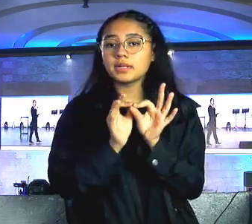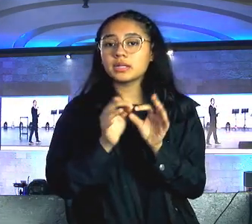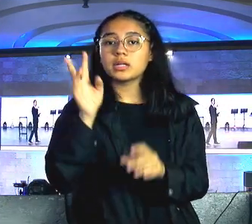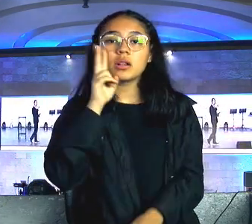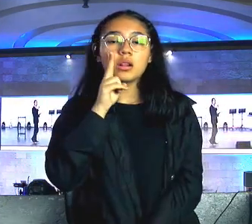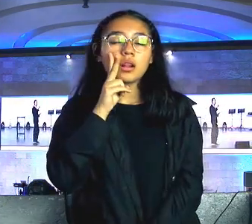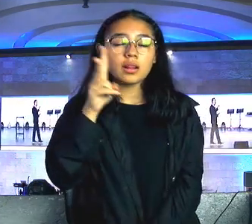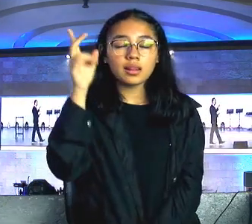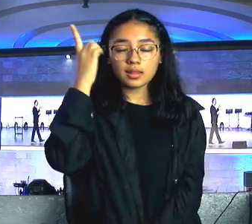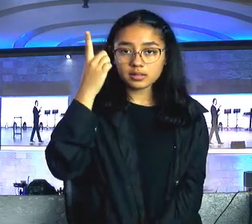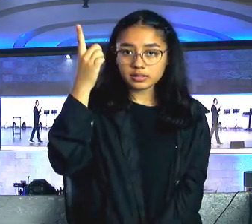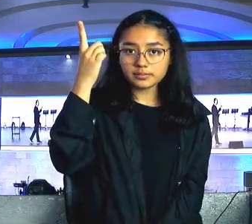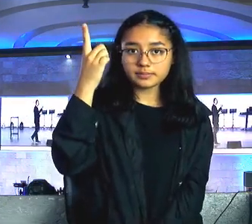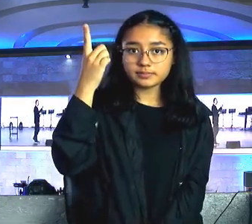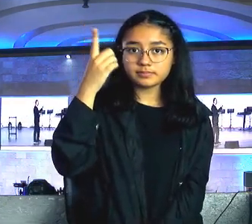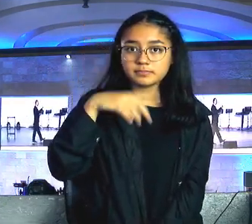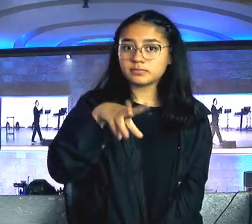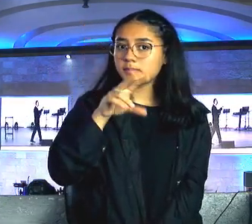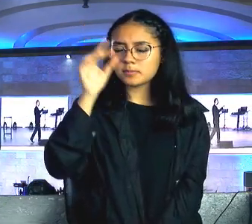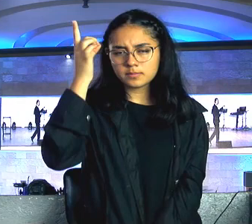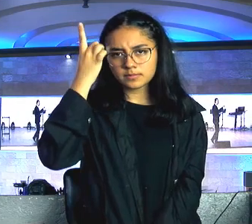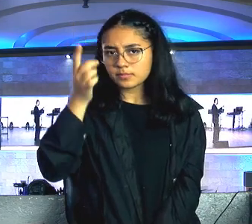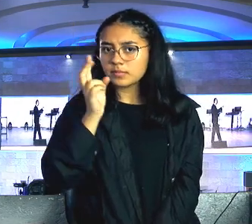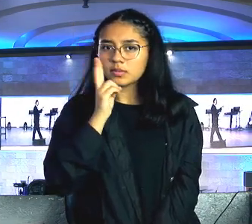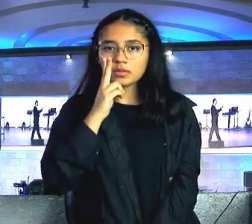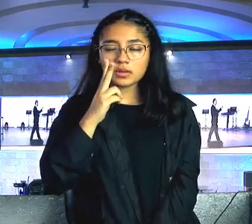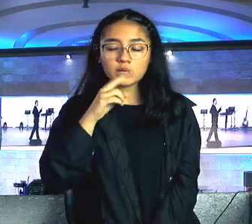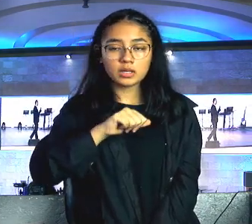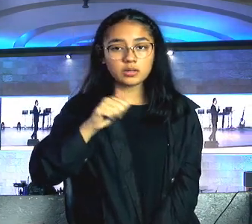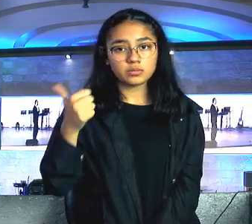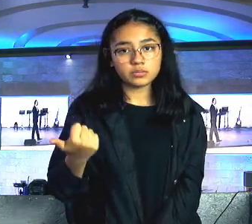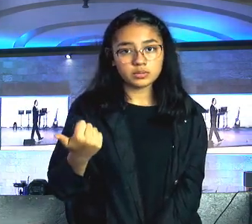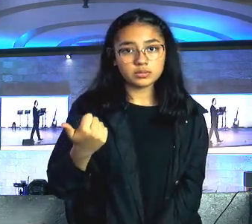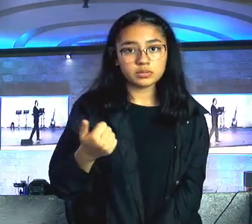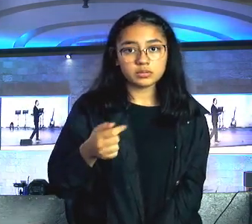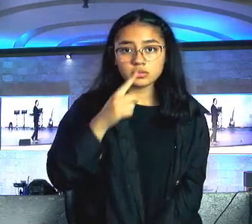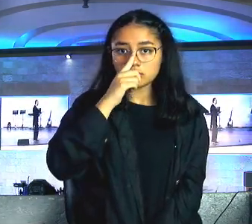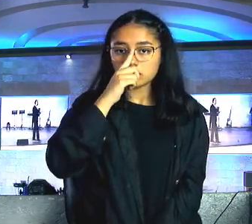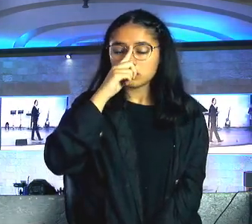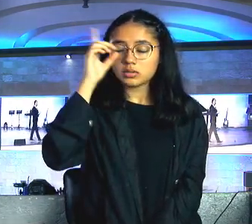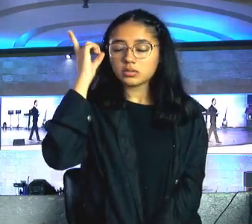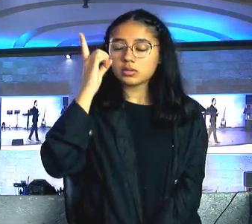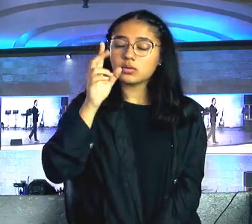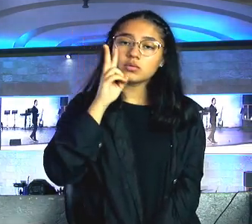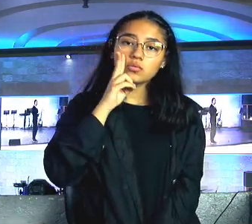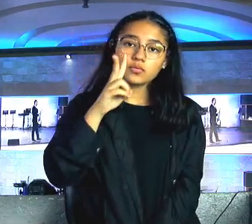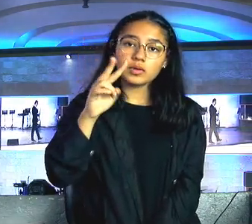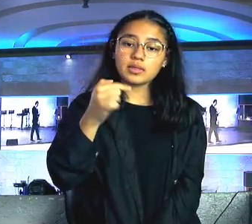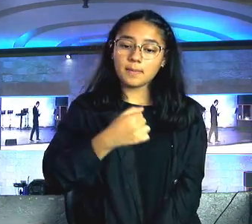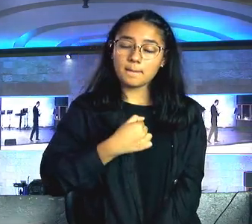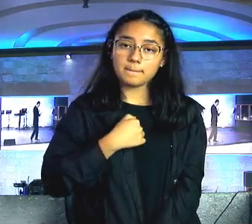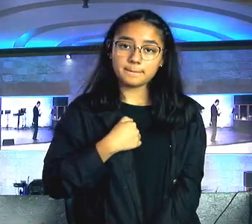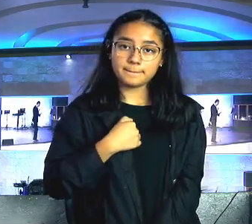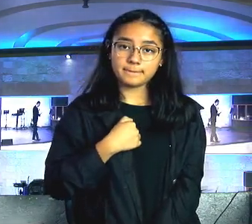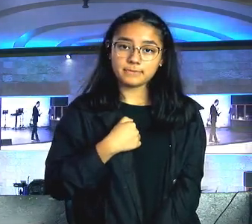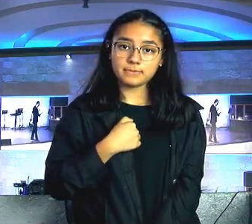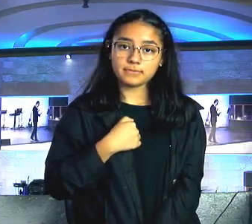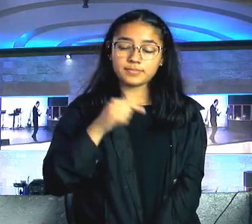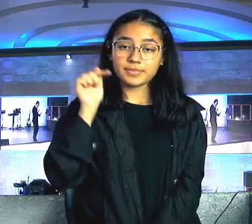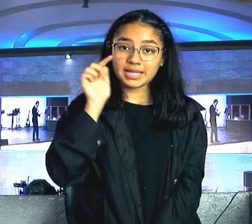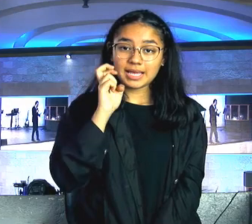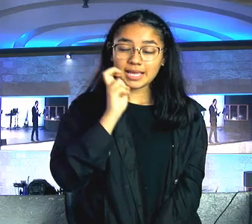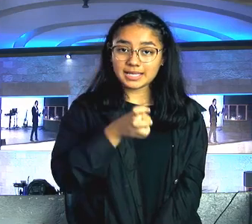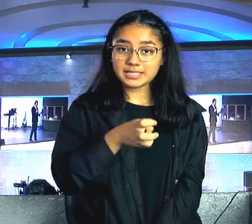Dios. Y no es lo que Dios ve de los demás, lo que Dios ve de mí. Así que este es el